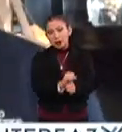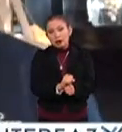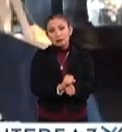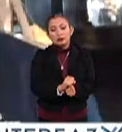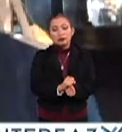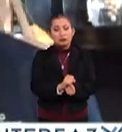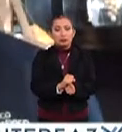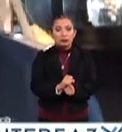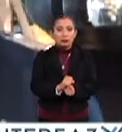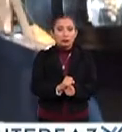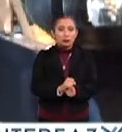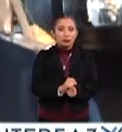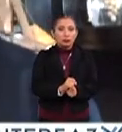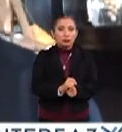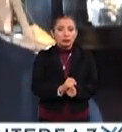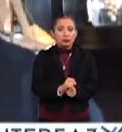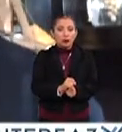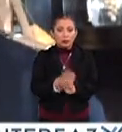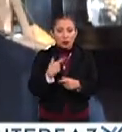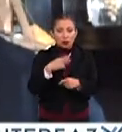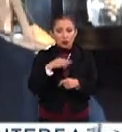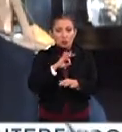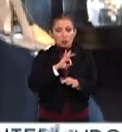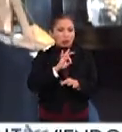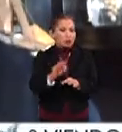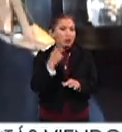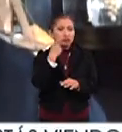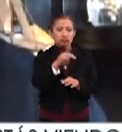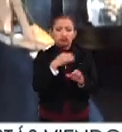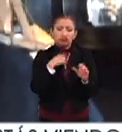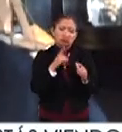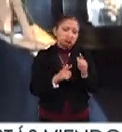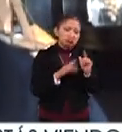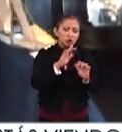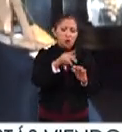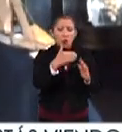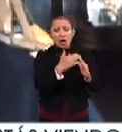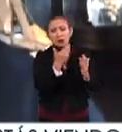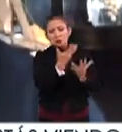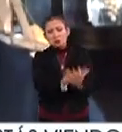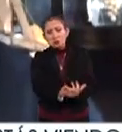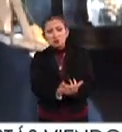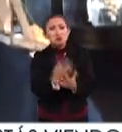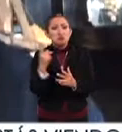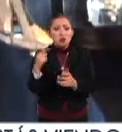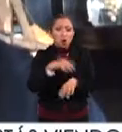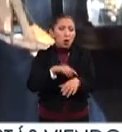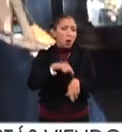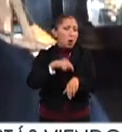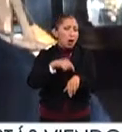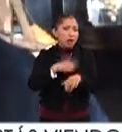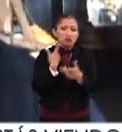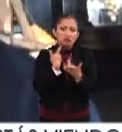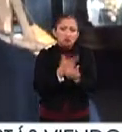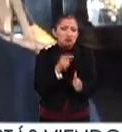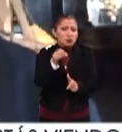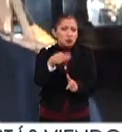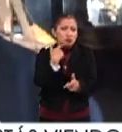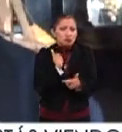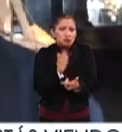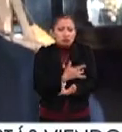semanas. El usuario puede llevarlo a su ritmo, desde la comodidad de su casa, en el horario que mejor le